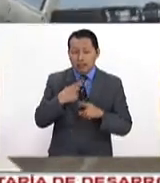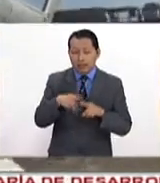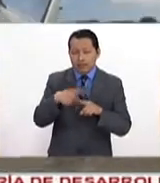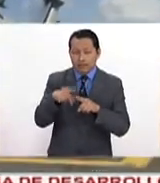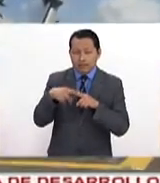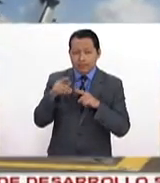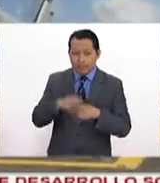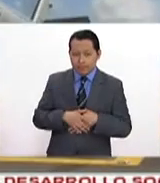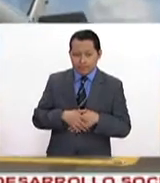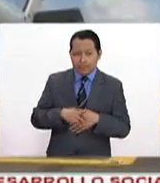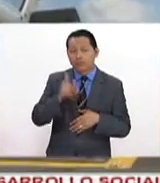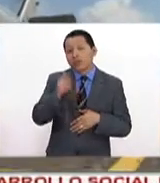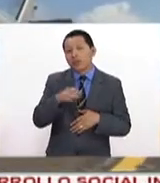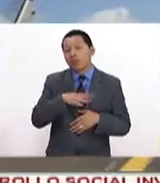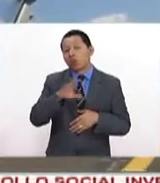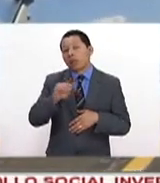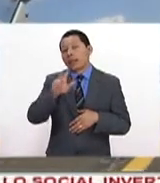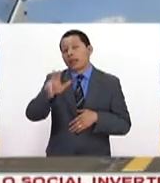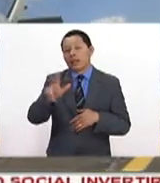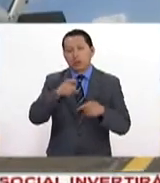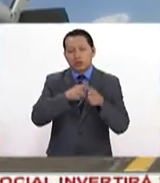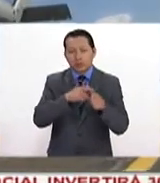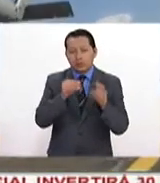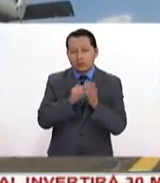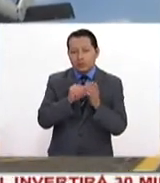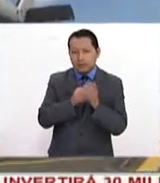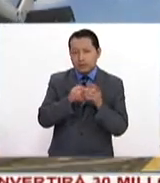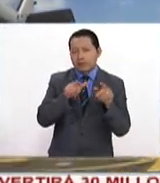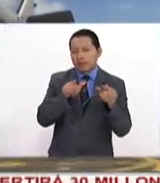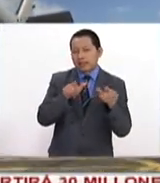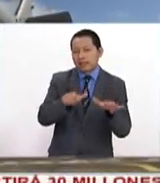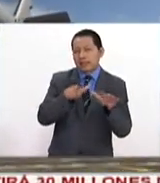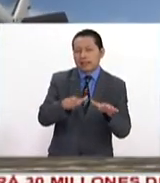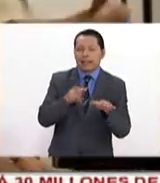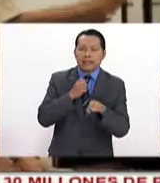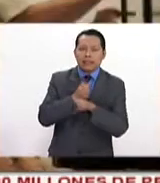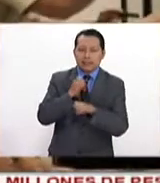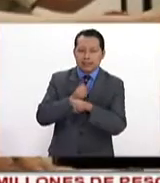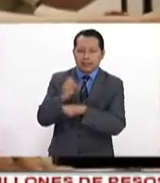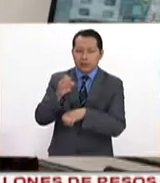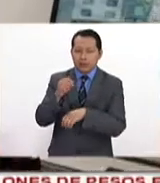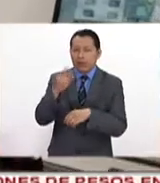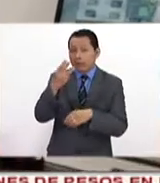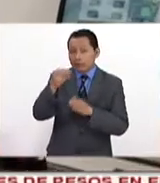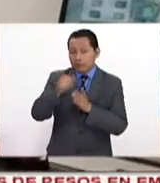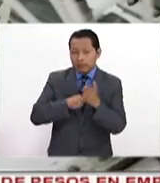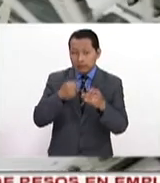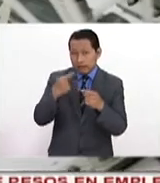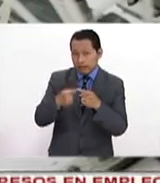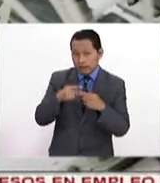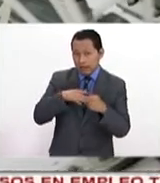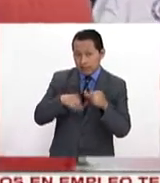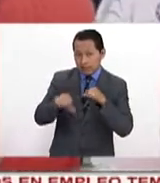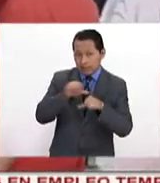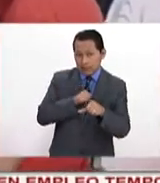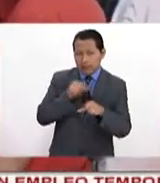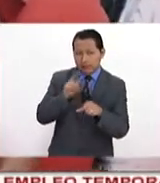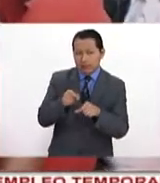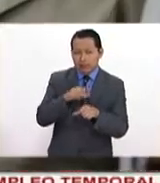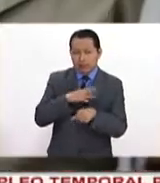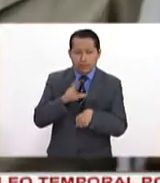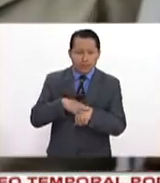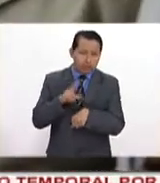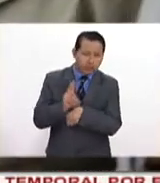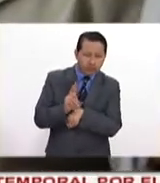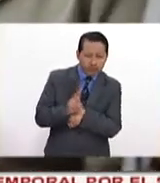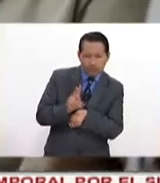país, de las cuales 98 están activas en 17 estados costeros. A 3 meses de dicha transferencia, el aumento en